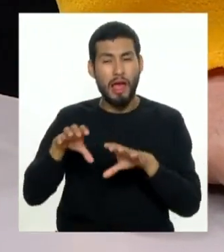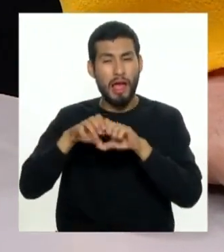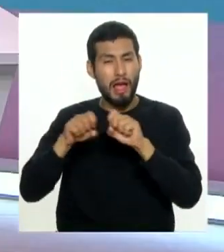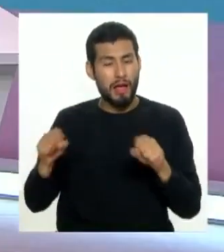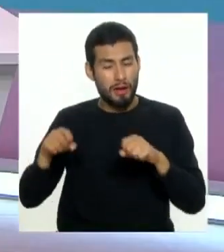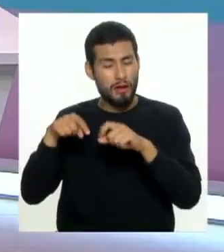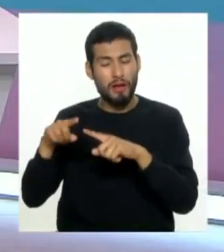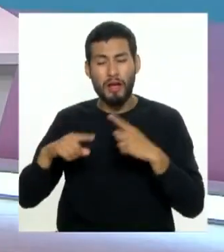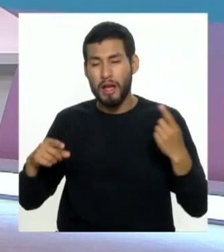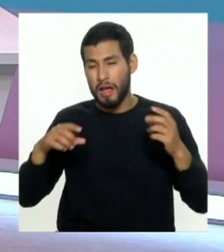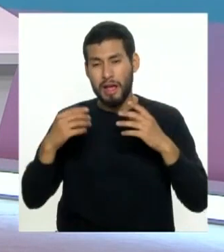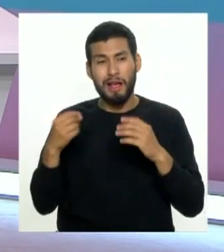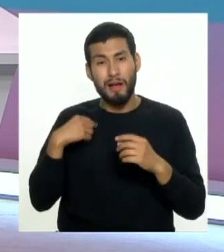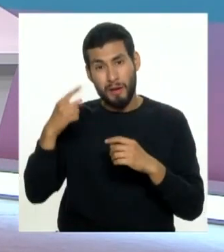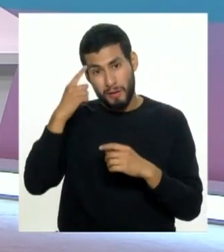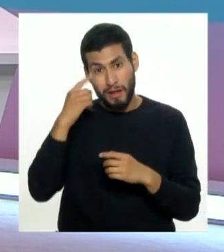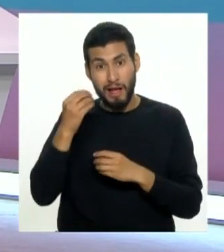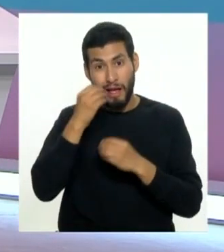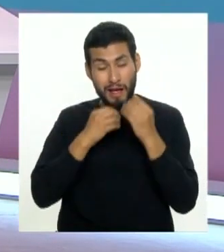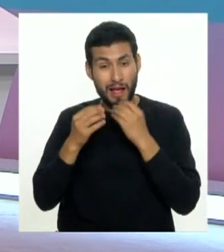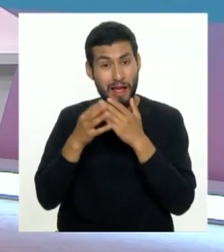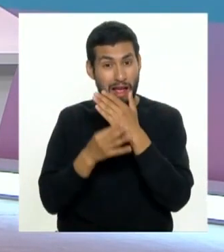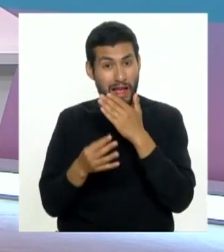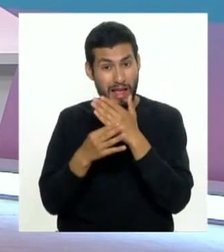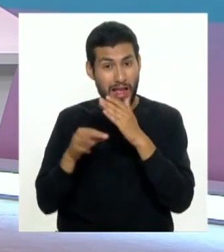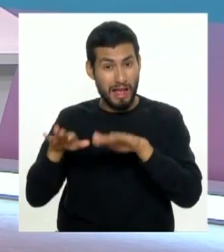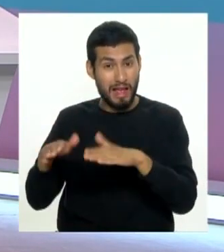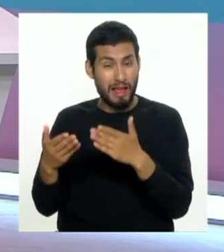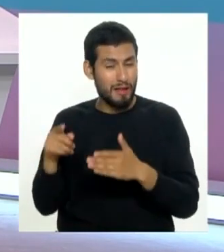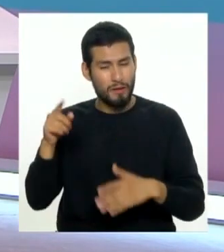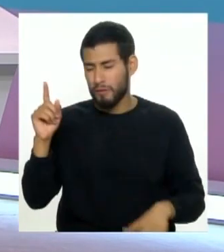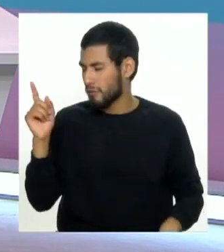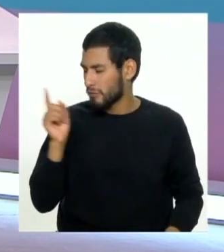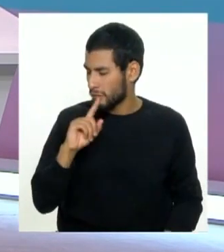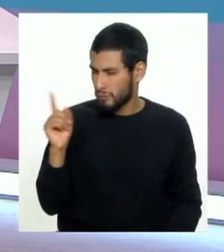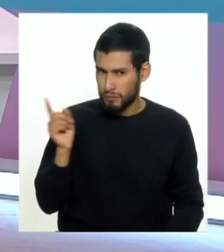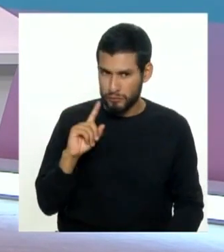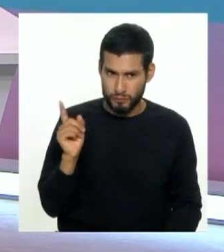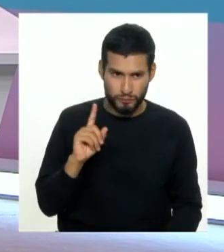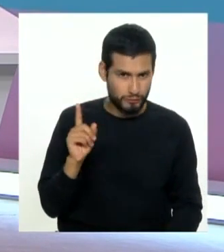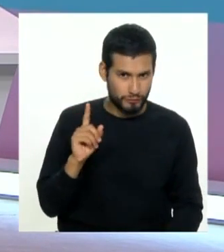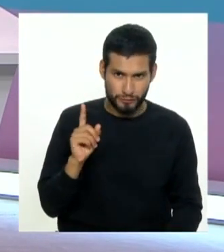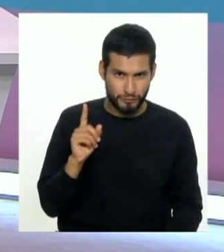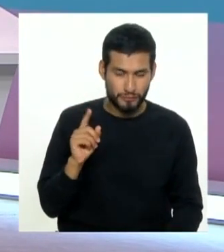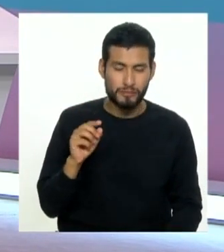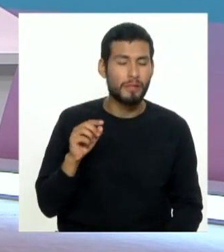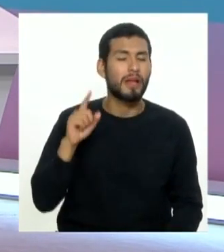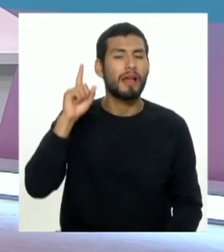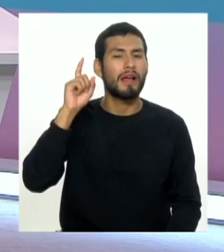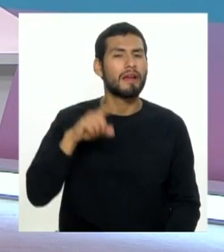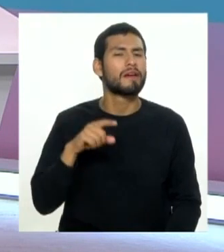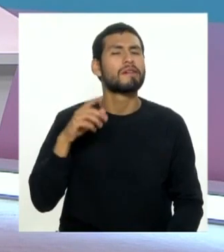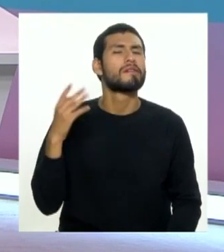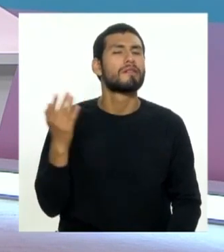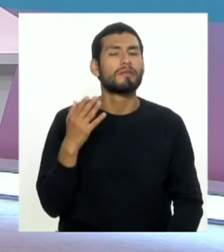salchicha, chorizo y todo lo que acá están pensando que van a comer chinchulí. No es así. Se tiene que trabajar en